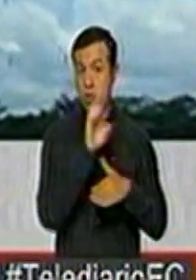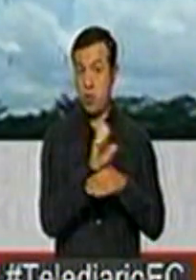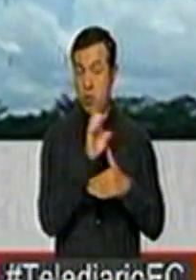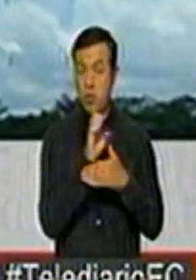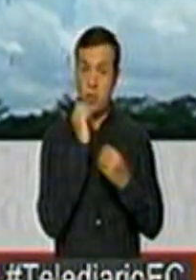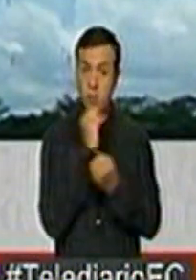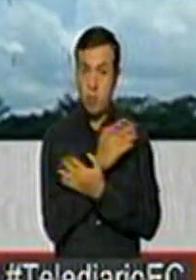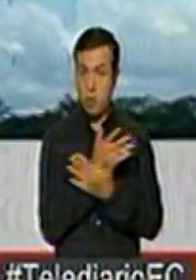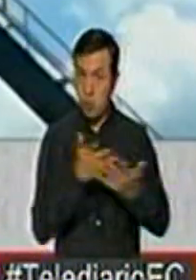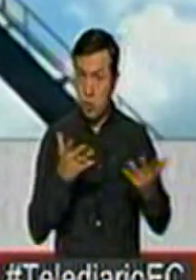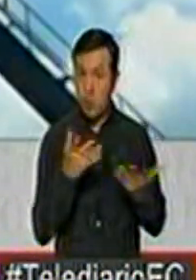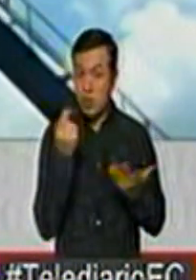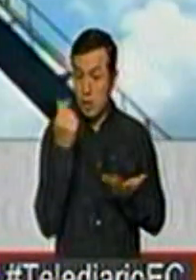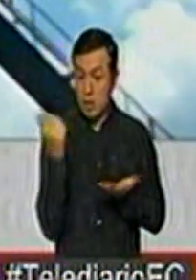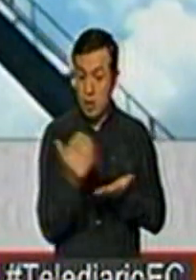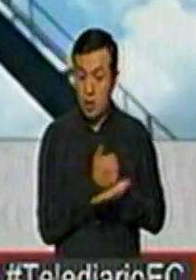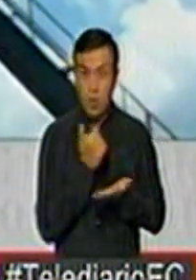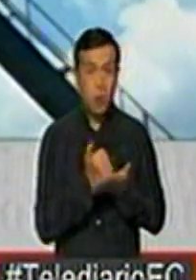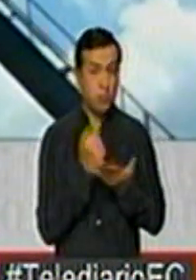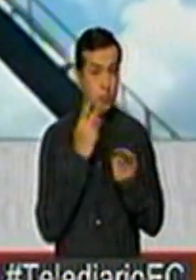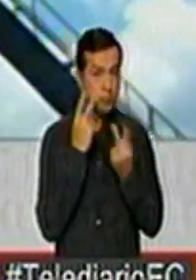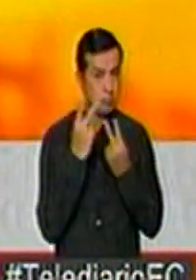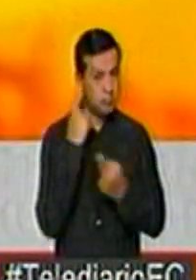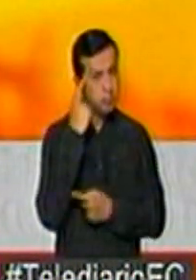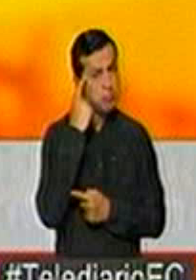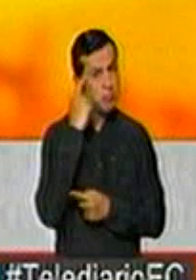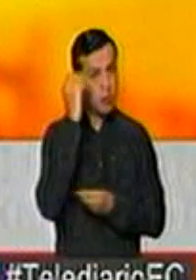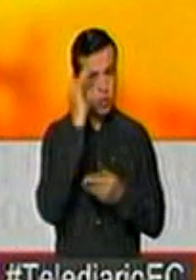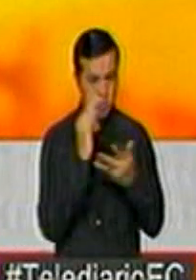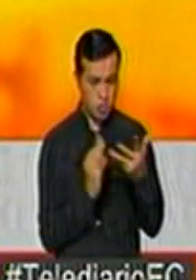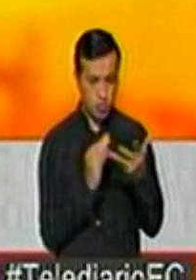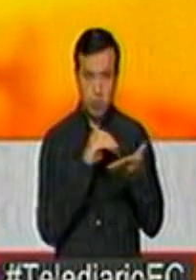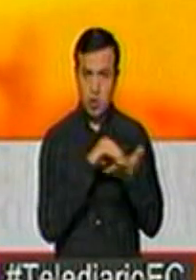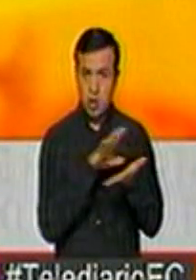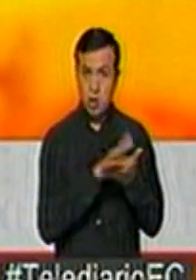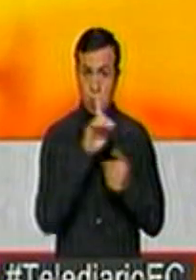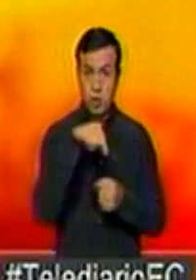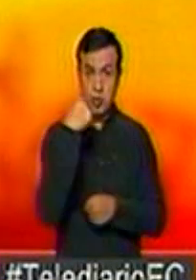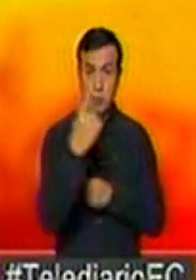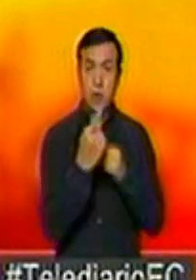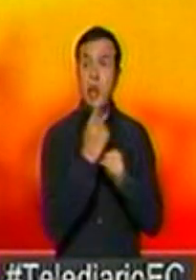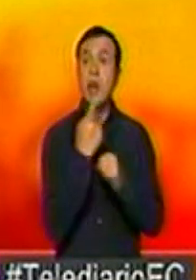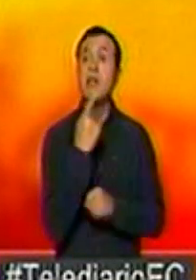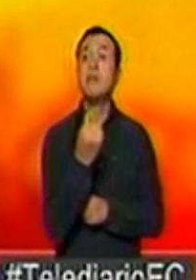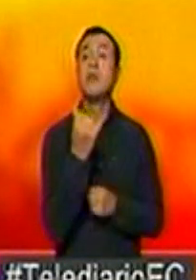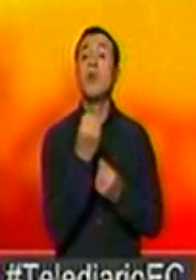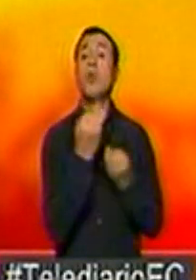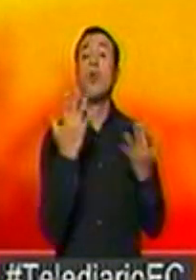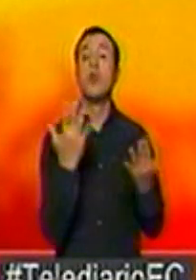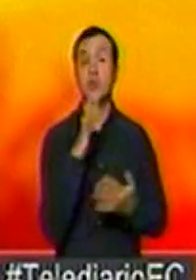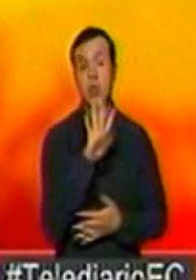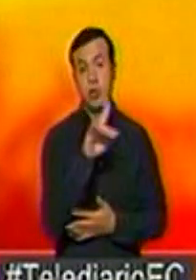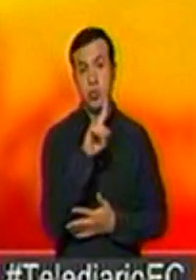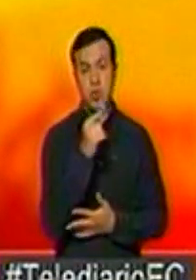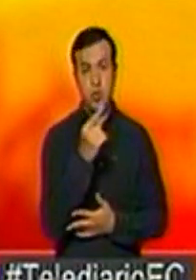hidrocarburífero y los ingresos que representa su producción para el Ecuador. En la proforma presupuestaria para el próximo año se estableció un precio por barril de crudo